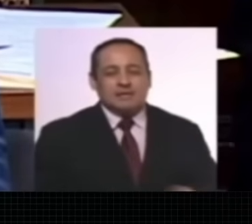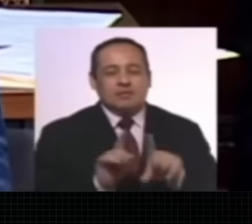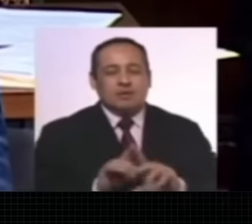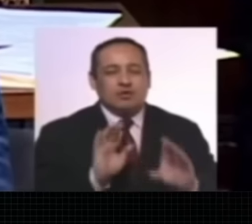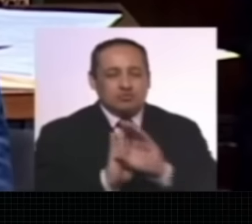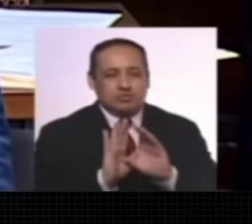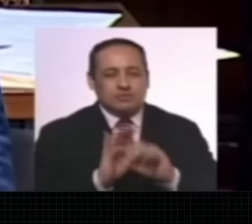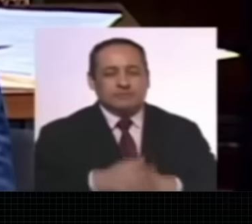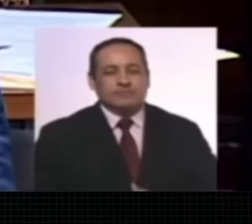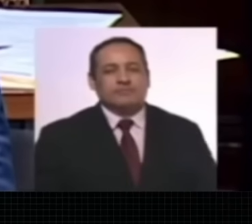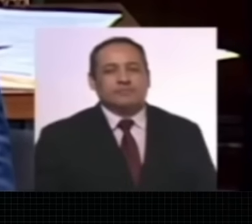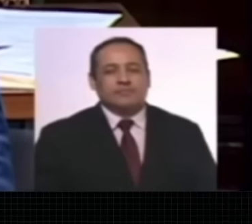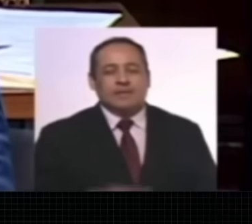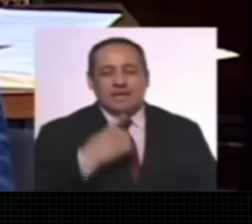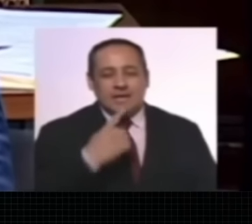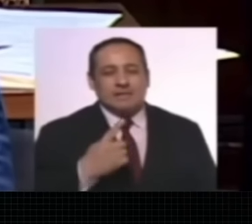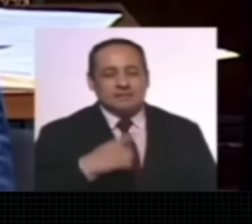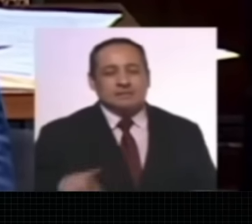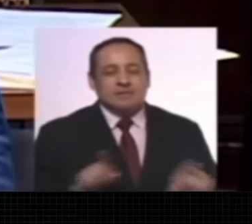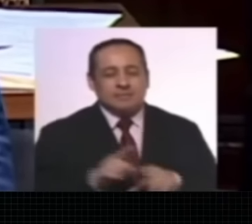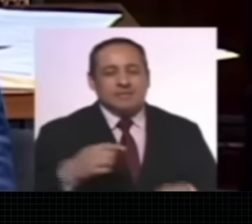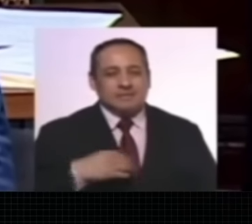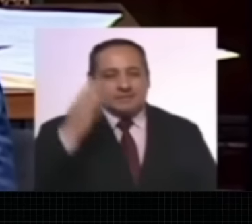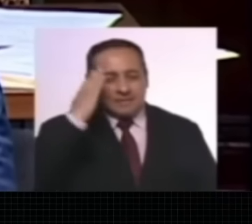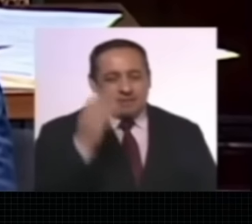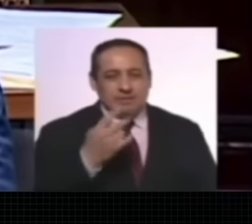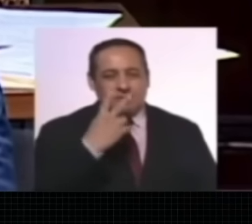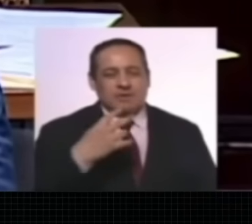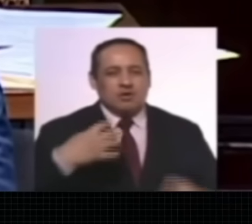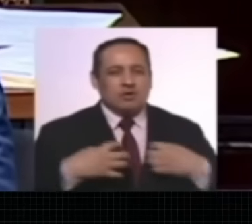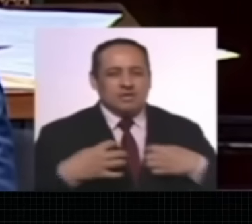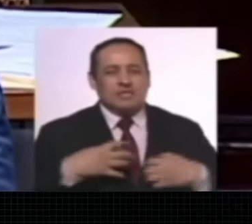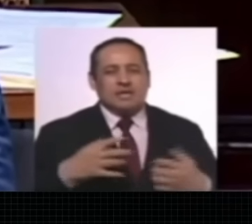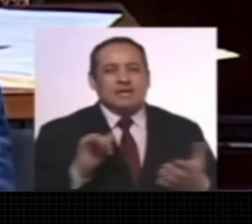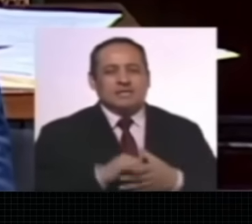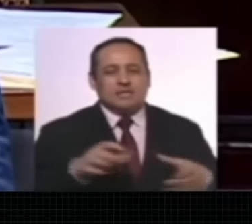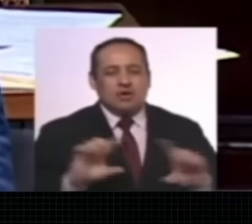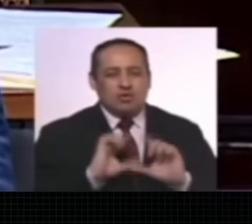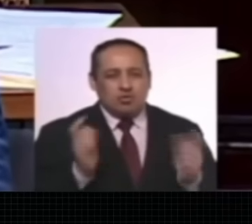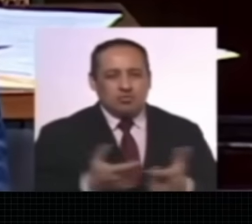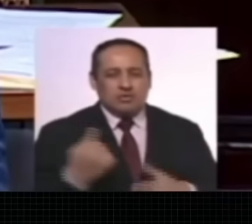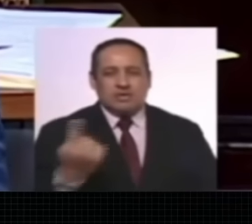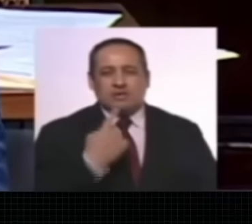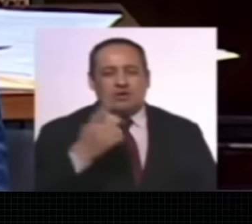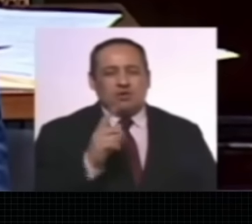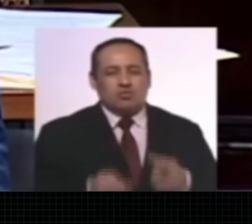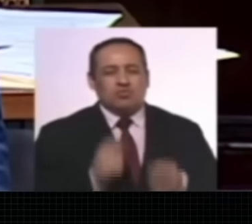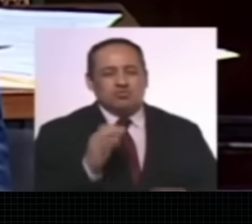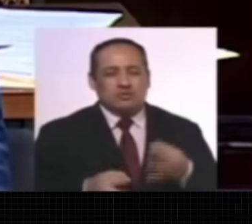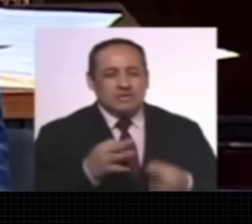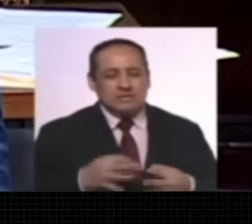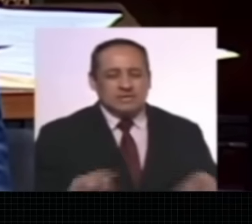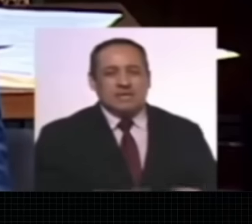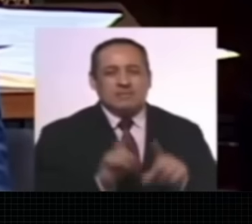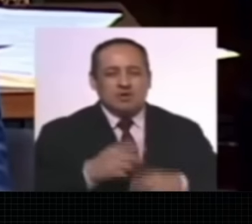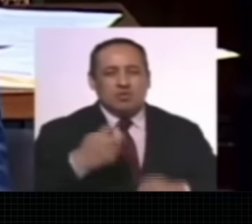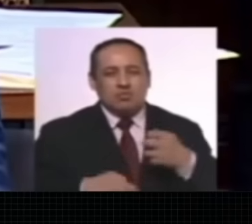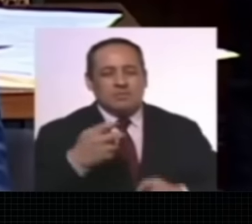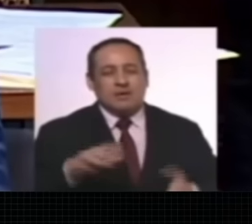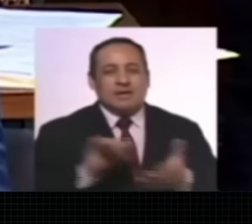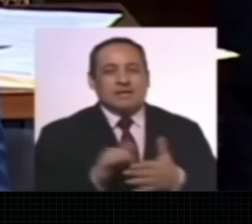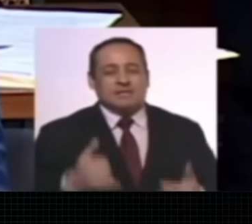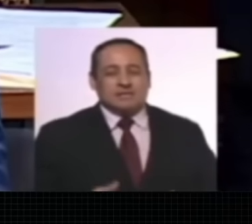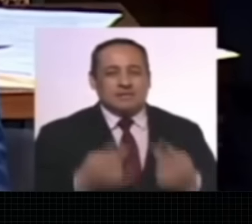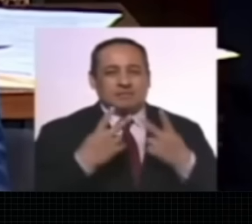constitucional es sabido la críticas que hoy tiene la junta Nacional de Justicia es sabido la crítica que